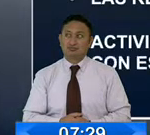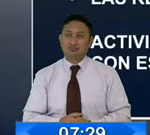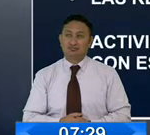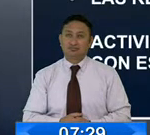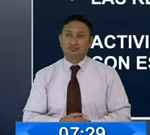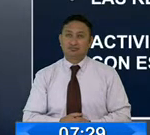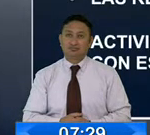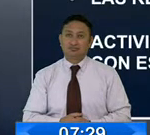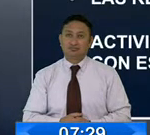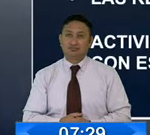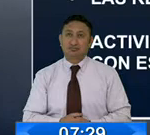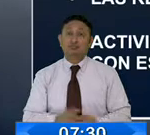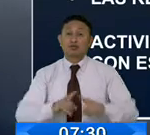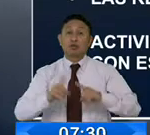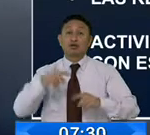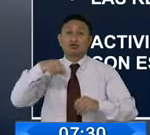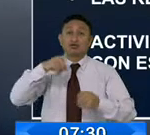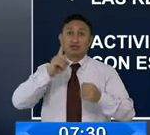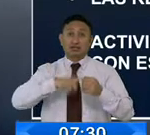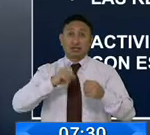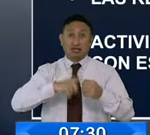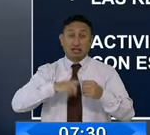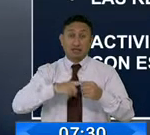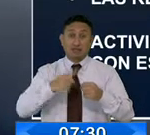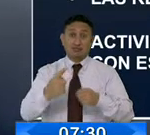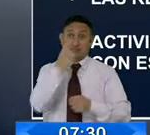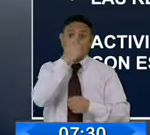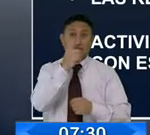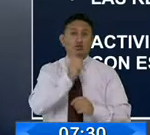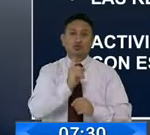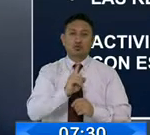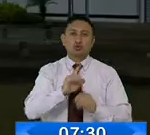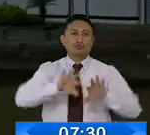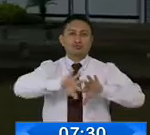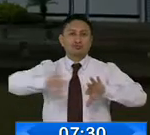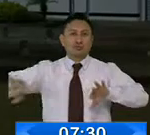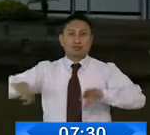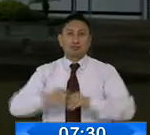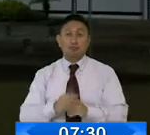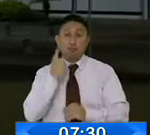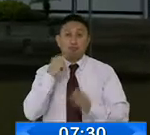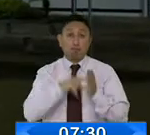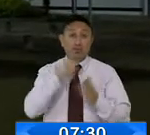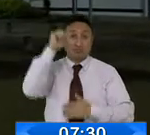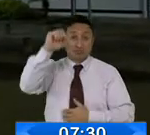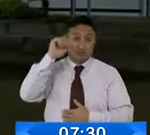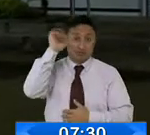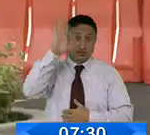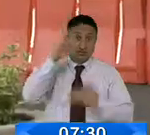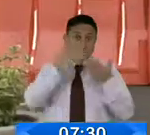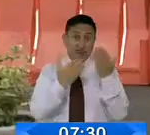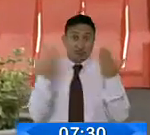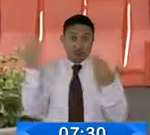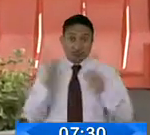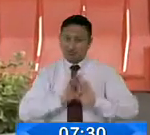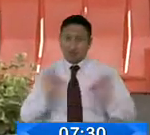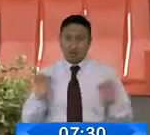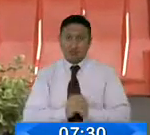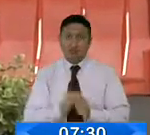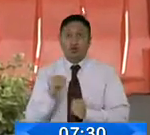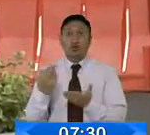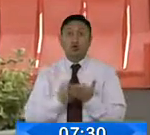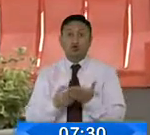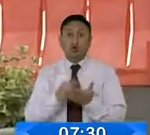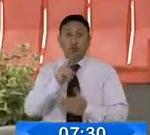que se encuentra en semáforo amarillo, no cumplirá con varias medidas dispuestas, como la reapertura de cines y teatros, ni tampoco las reuniones de